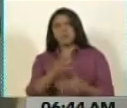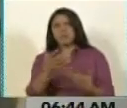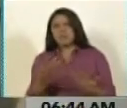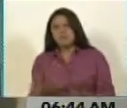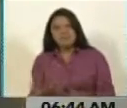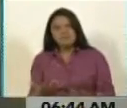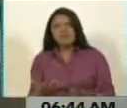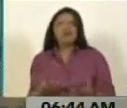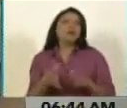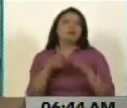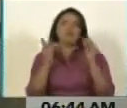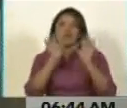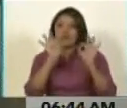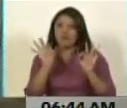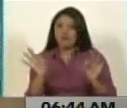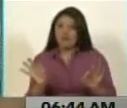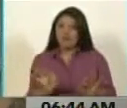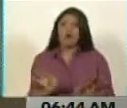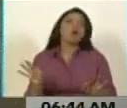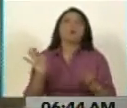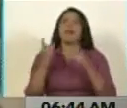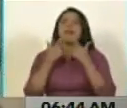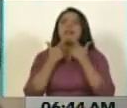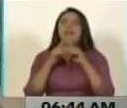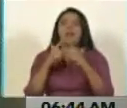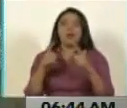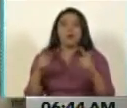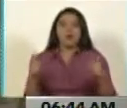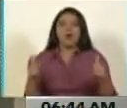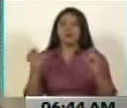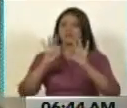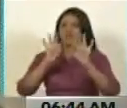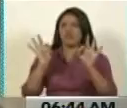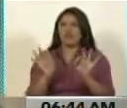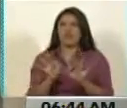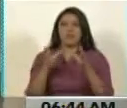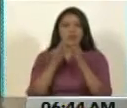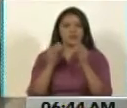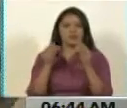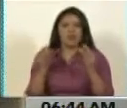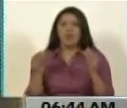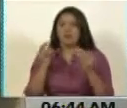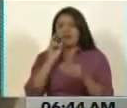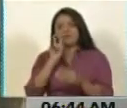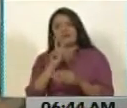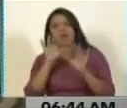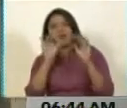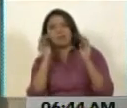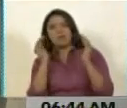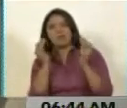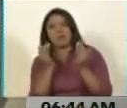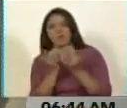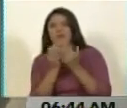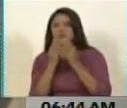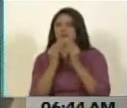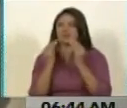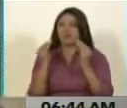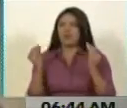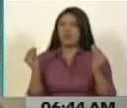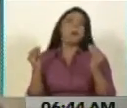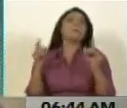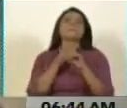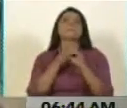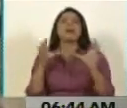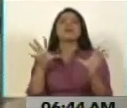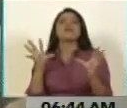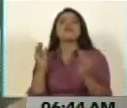de su simbología, de su estética, de su lenguaje, de su forma de concebir el mundo, de su belleza, de su sonoridad, en síntesis,